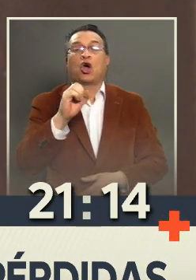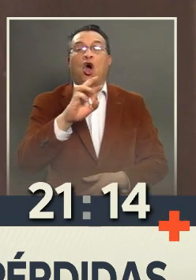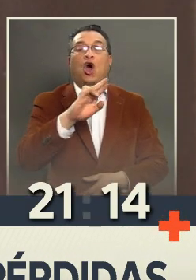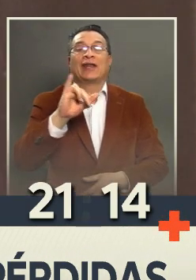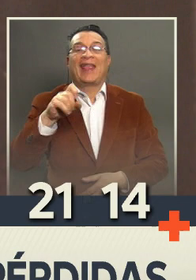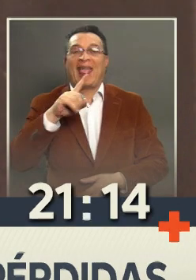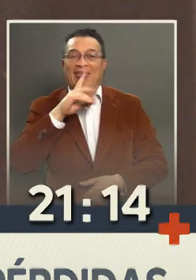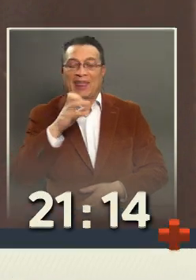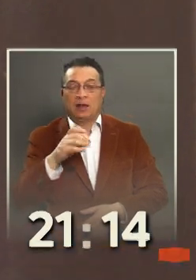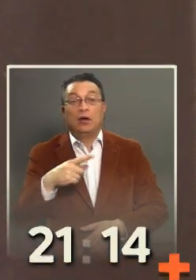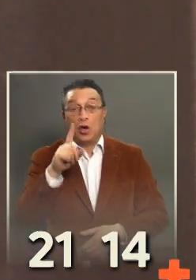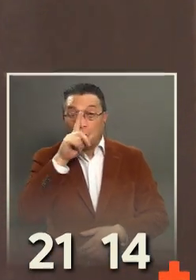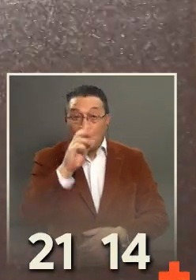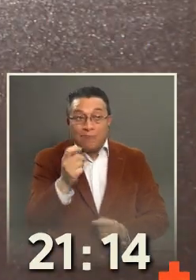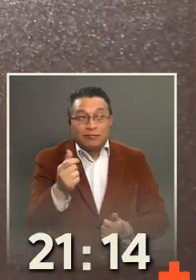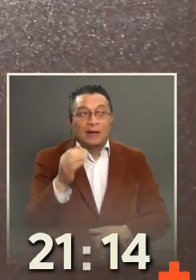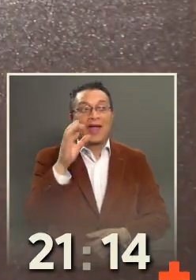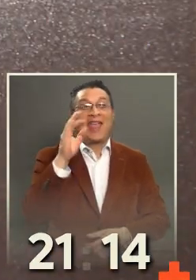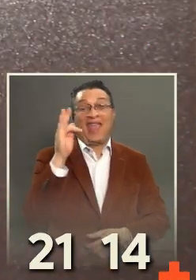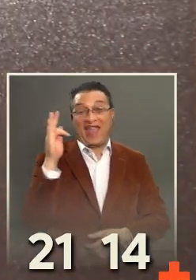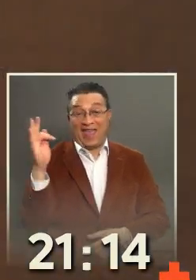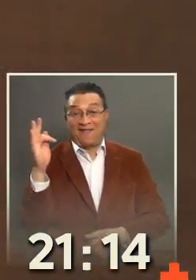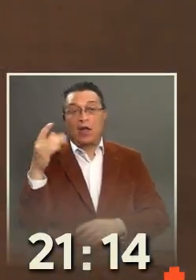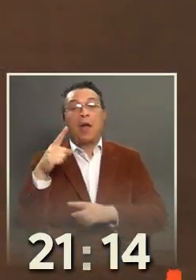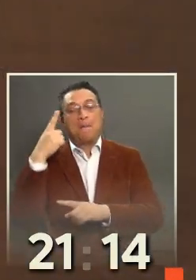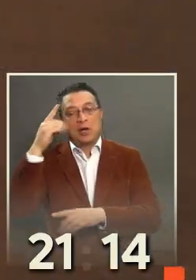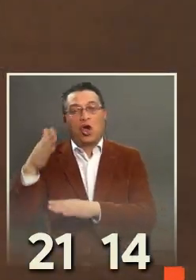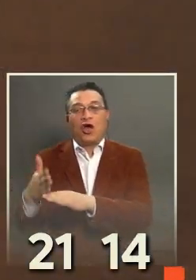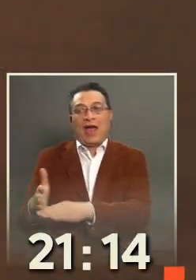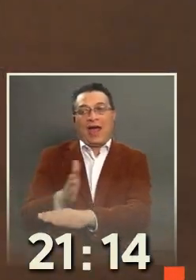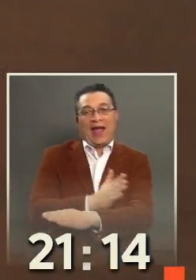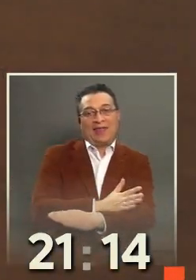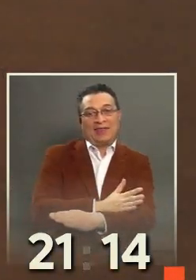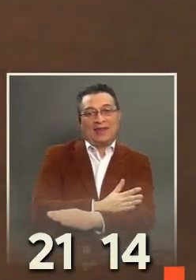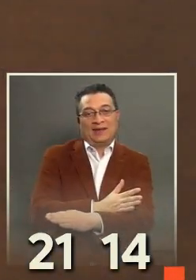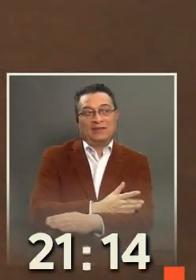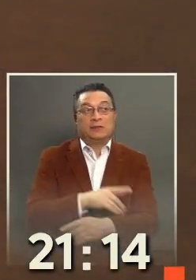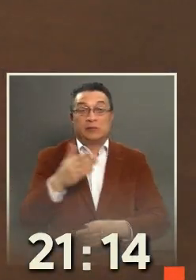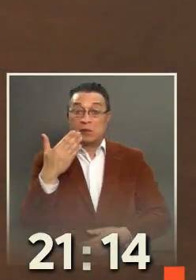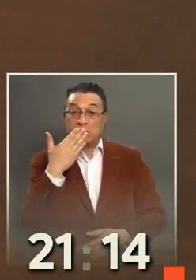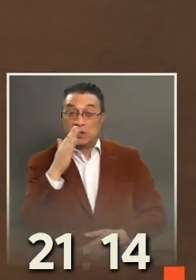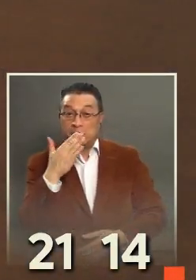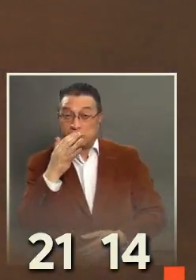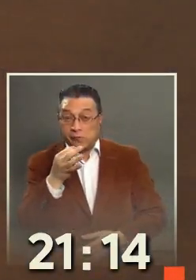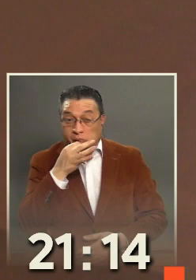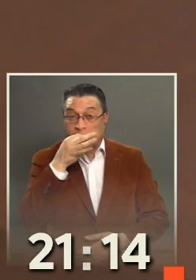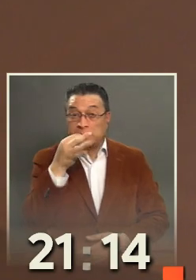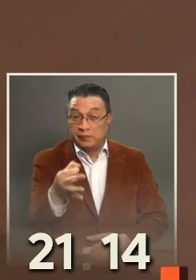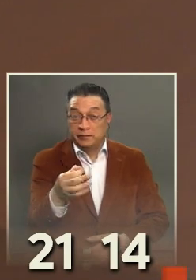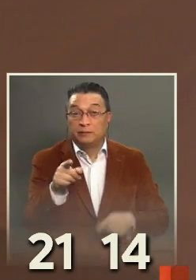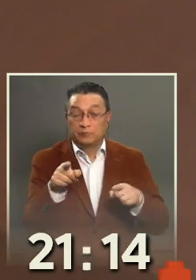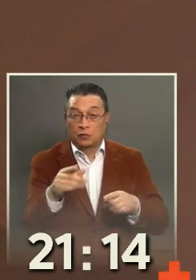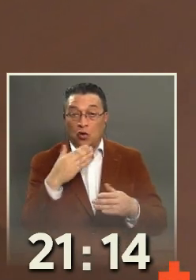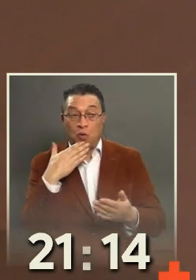hacer este movimiento, pero años antes. Los expertos aseguran que de concretarse esta